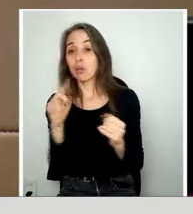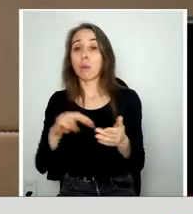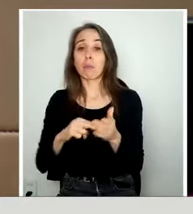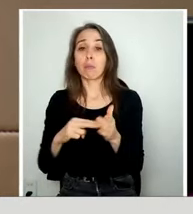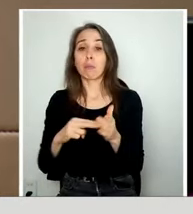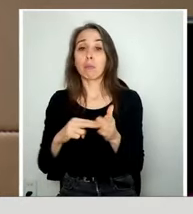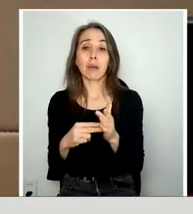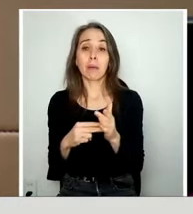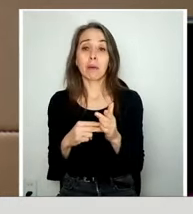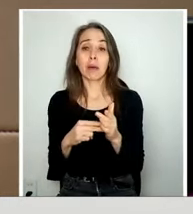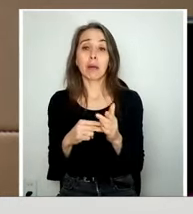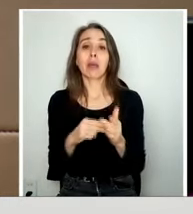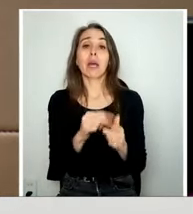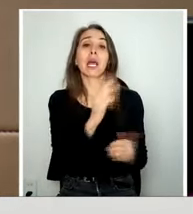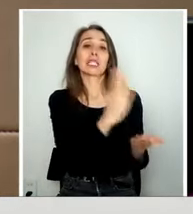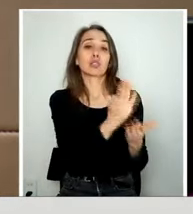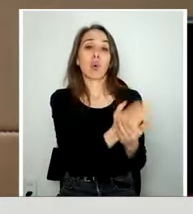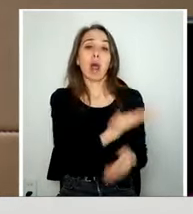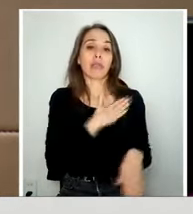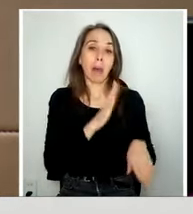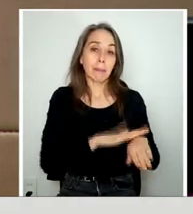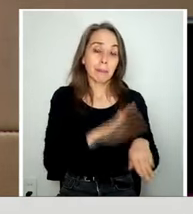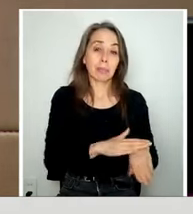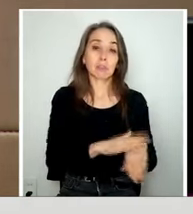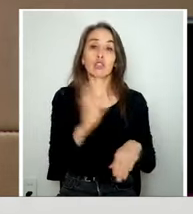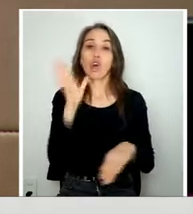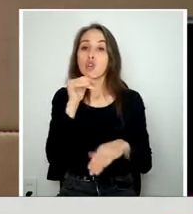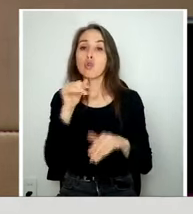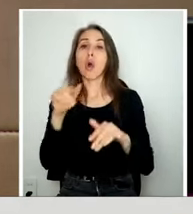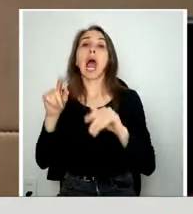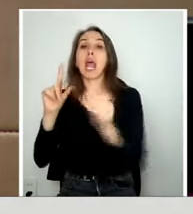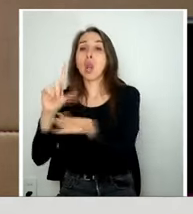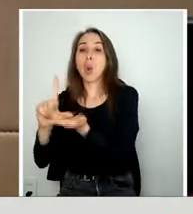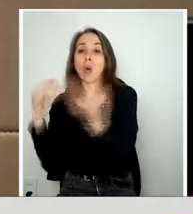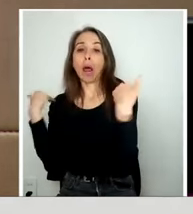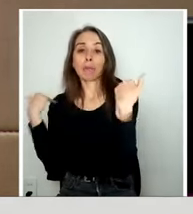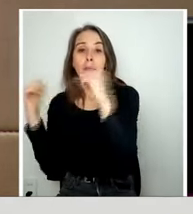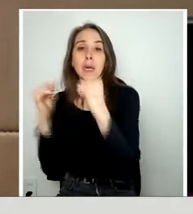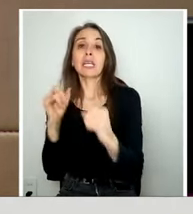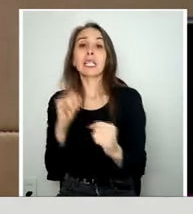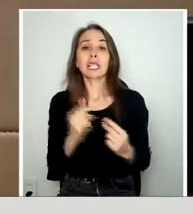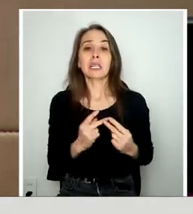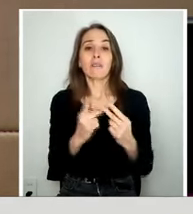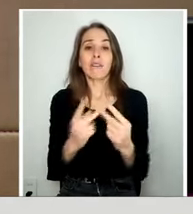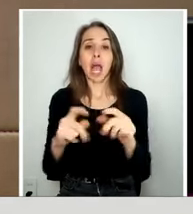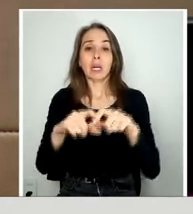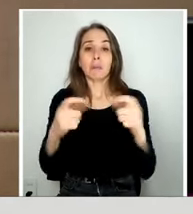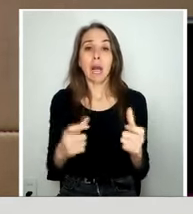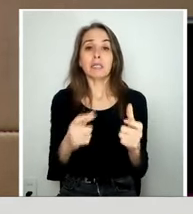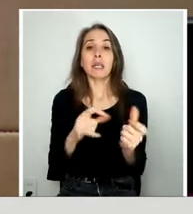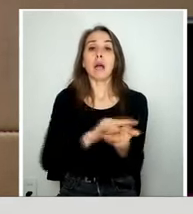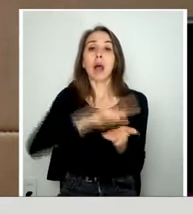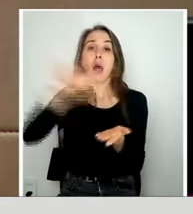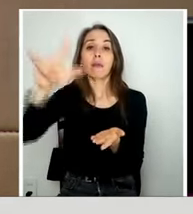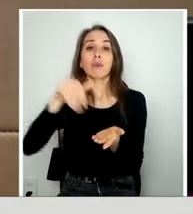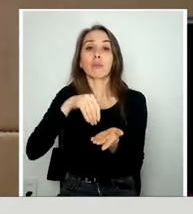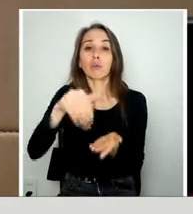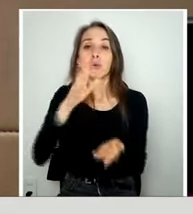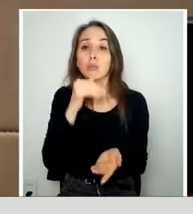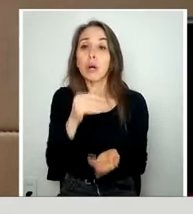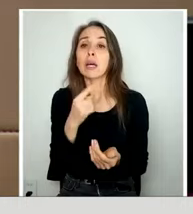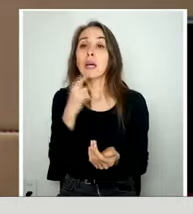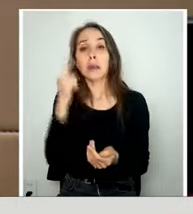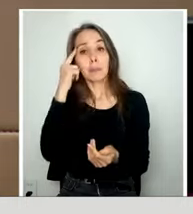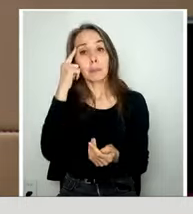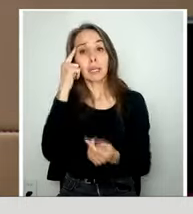cuanto a los permisos en cuanto a la infraestructura y en cuanto a los traslados porque también deberíamos empezar incentivar por ejemplo las ligas regionales